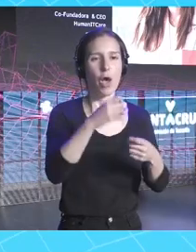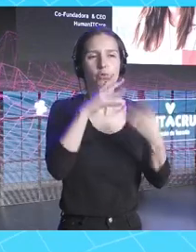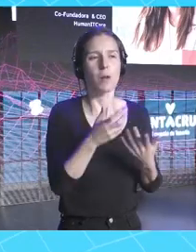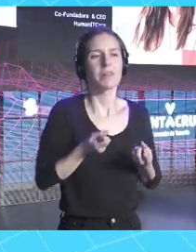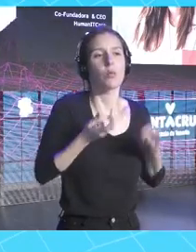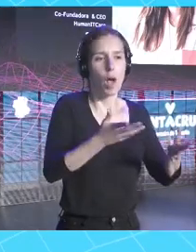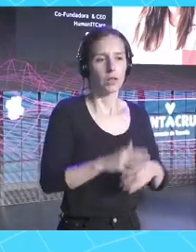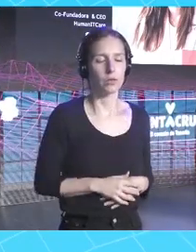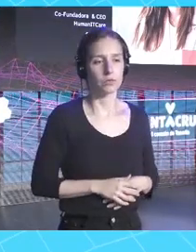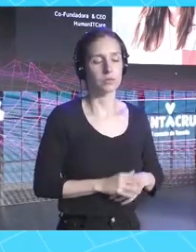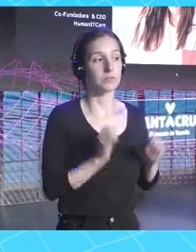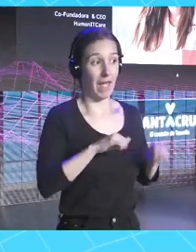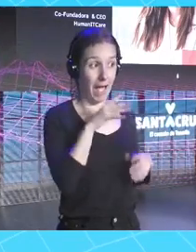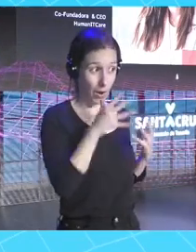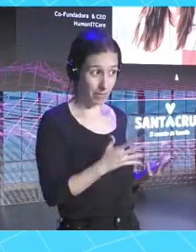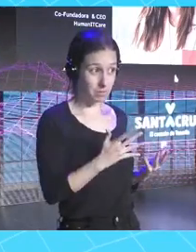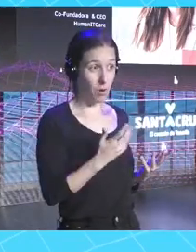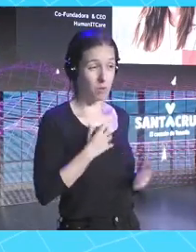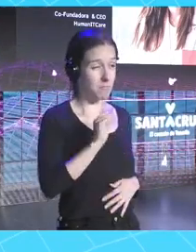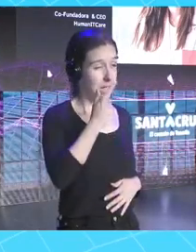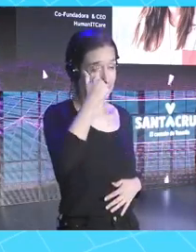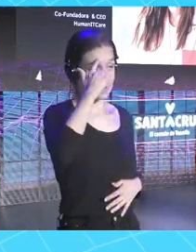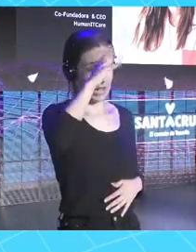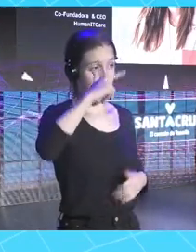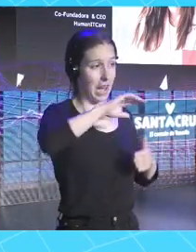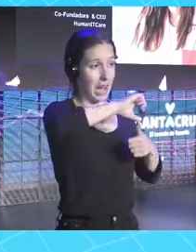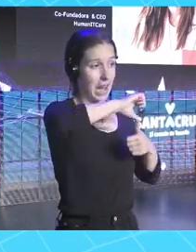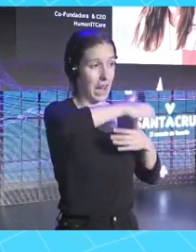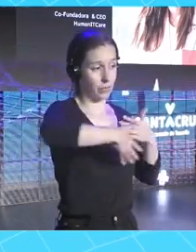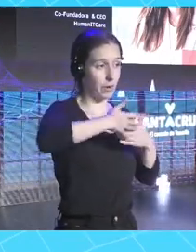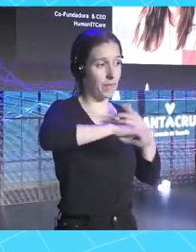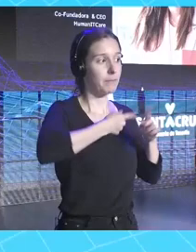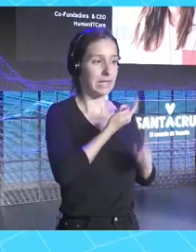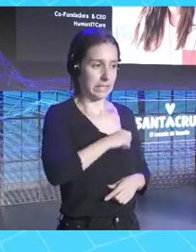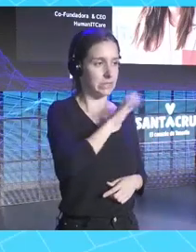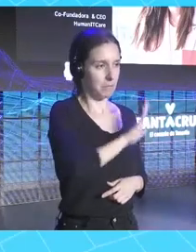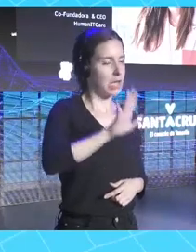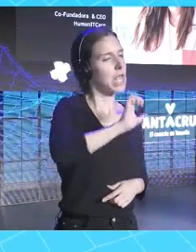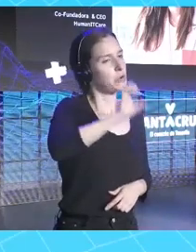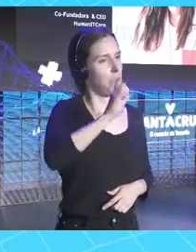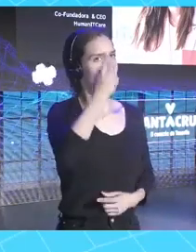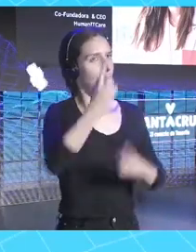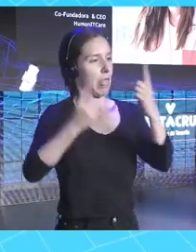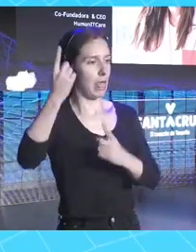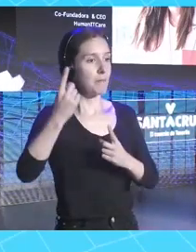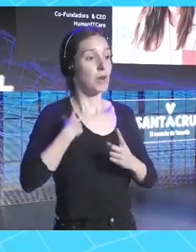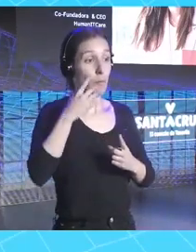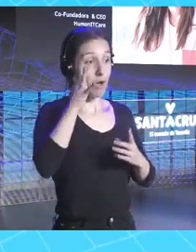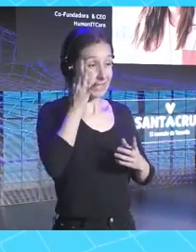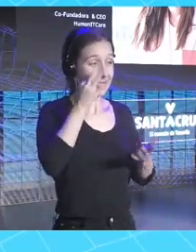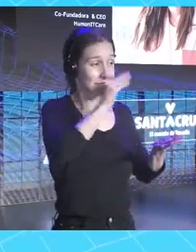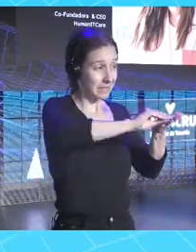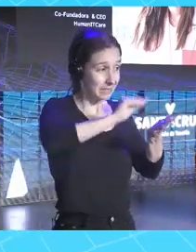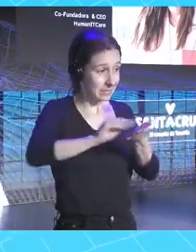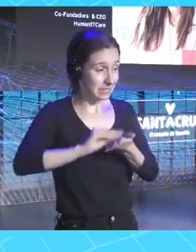a día de hoy ahora mismo estamos sobre todo en Latinoamérica y España en Europa estamos en varios proyectos también pero no con presencia Digamos como oficinas física